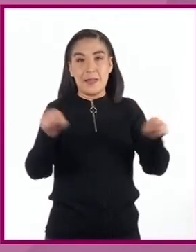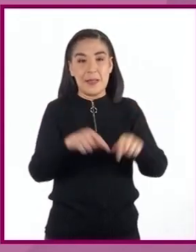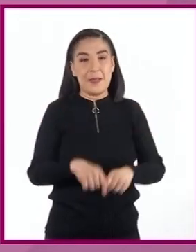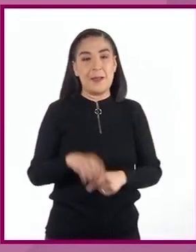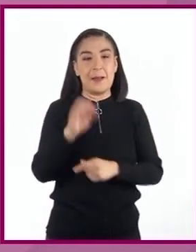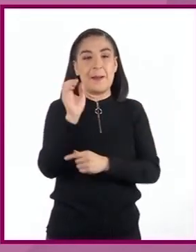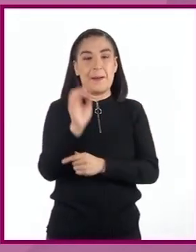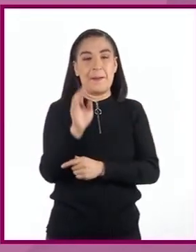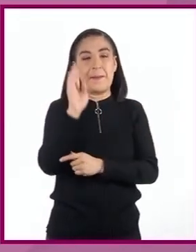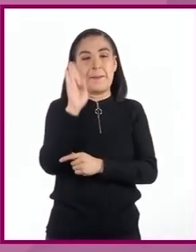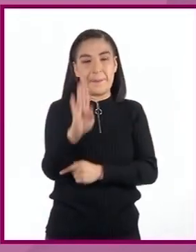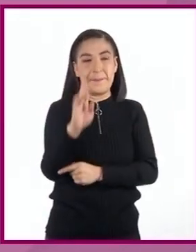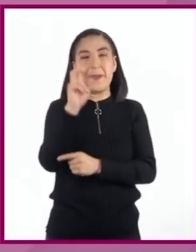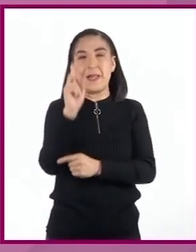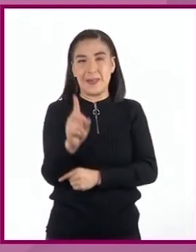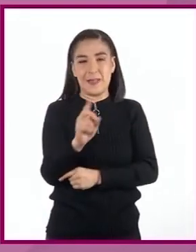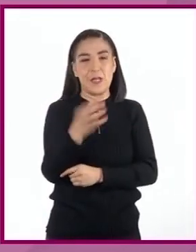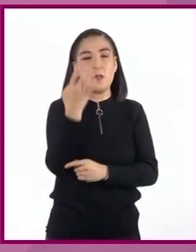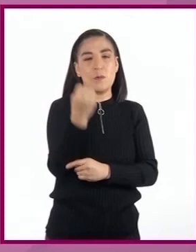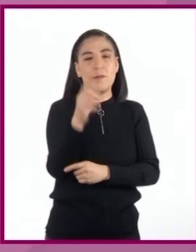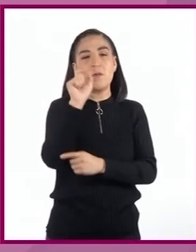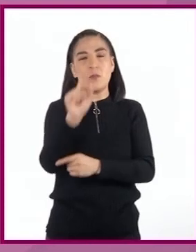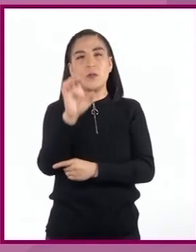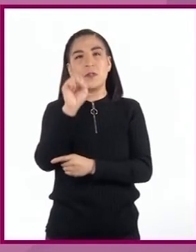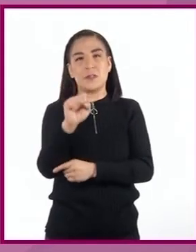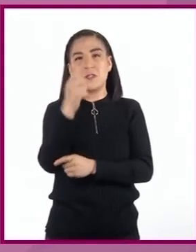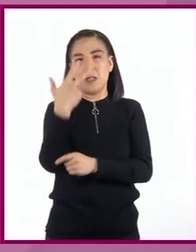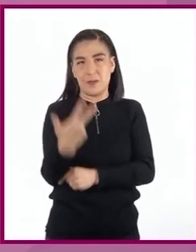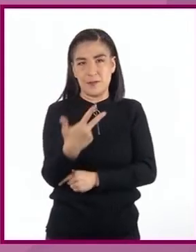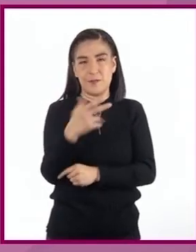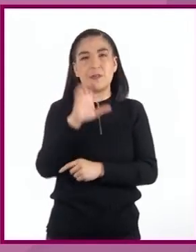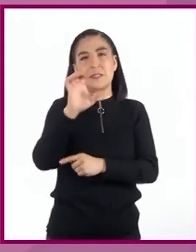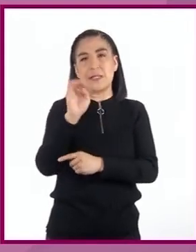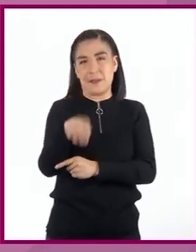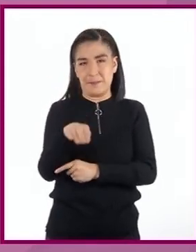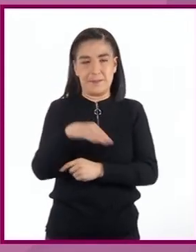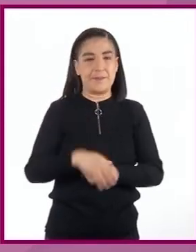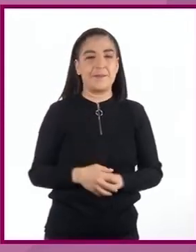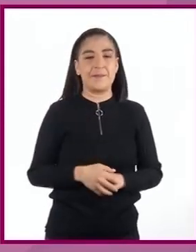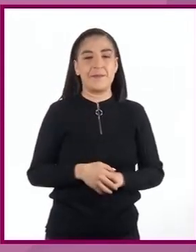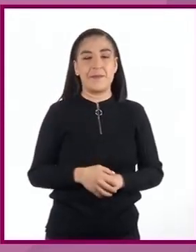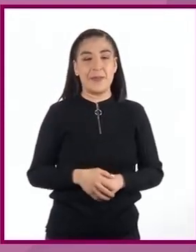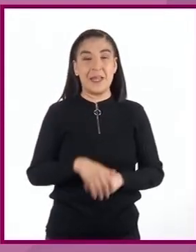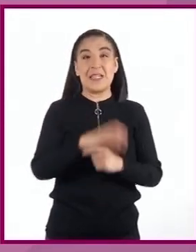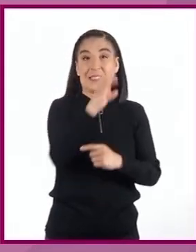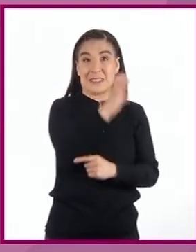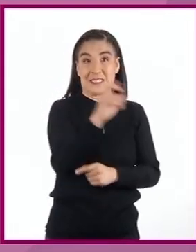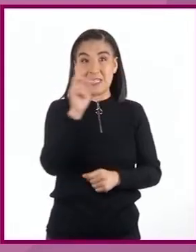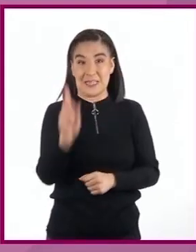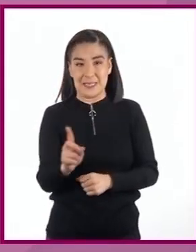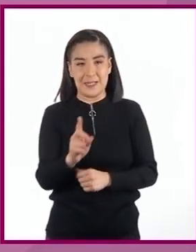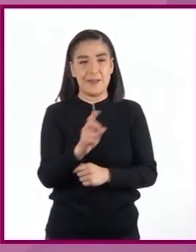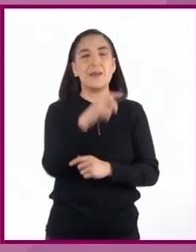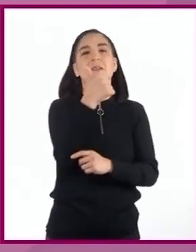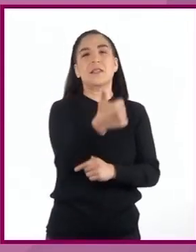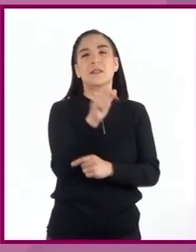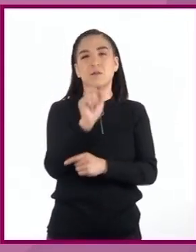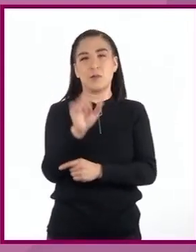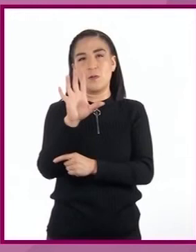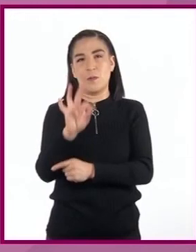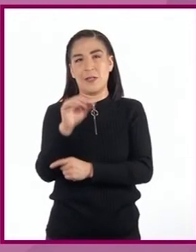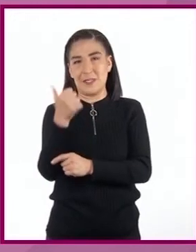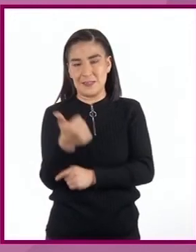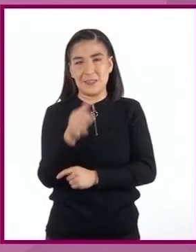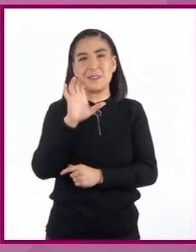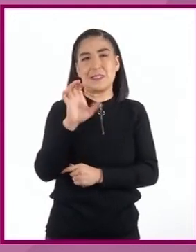BD una longitud de 9.68 centímetros y el lado CD 6.46